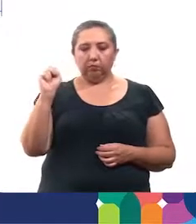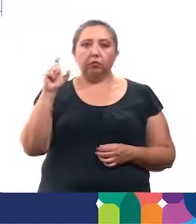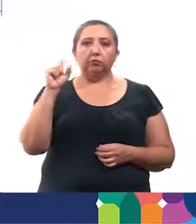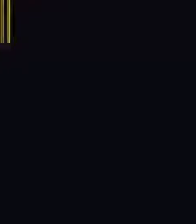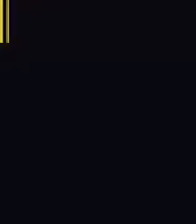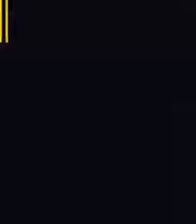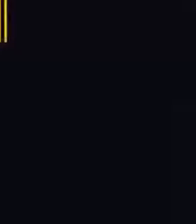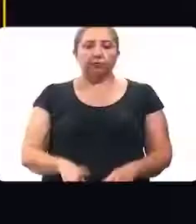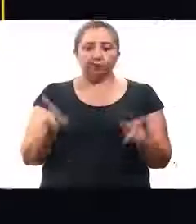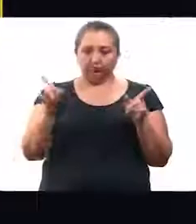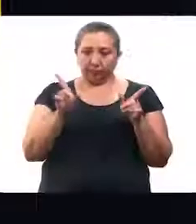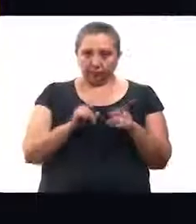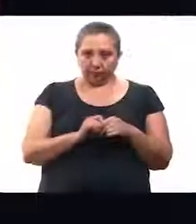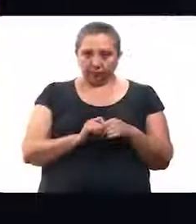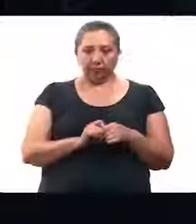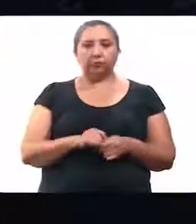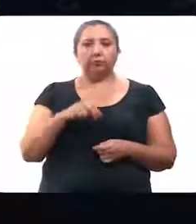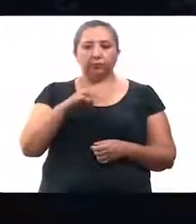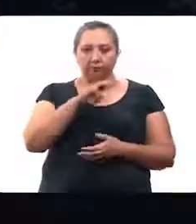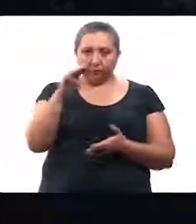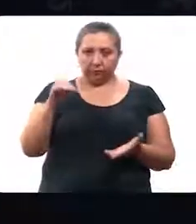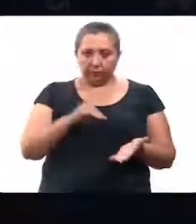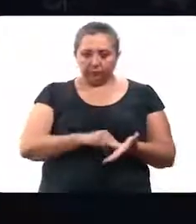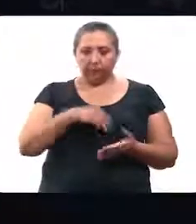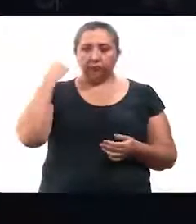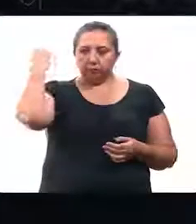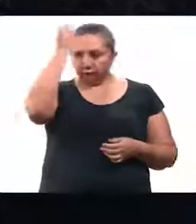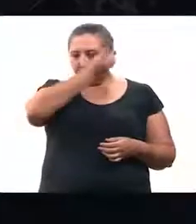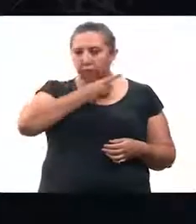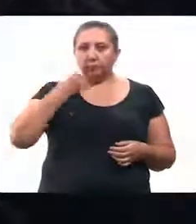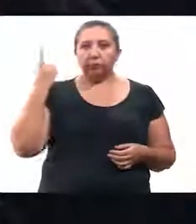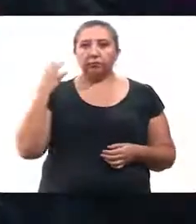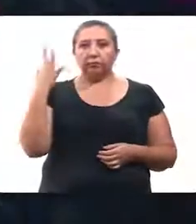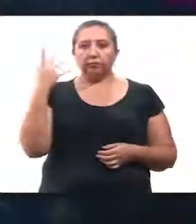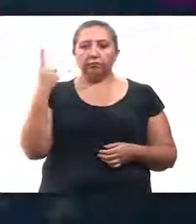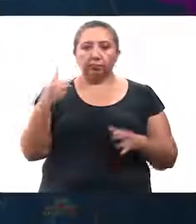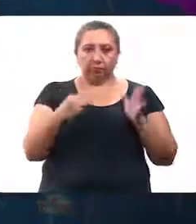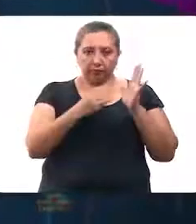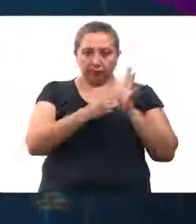21. Específicamente en Mérida se han diagnosticado